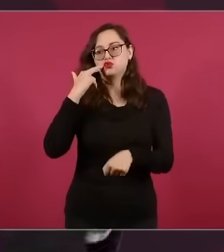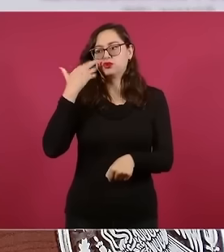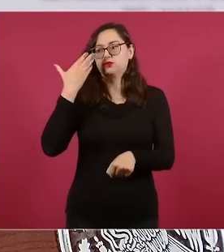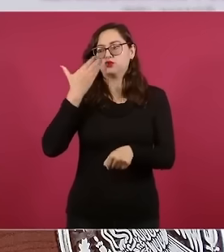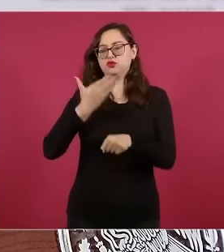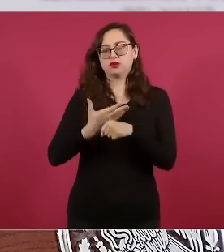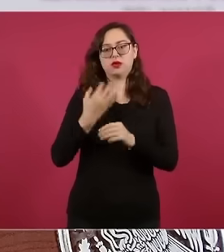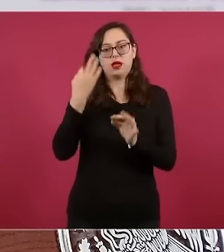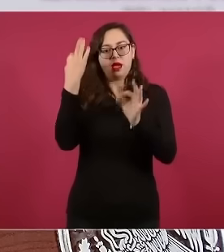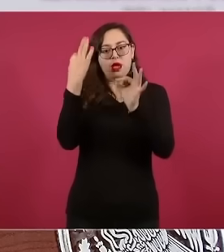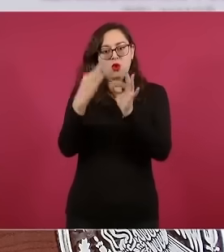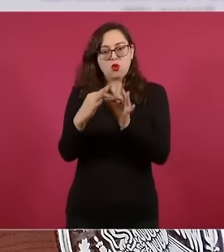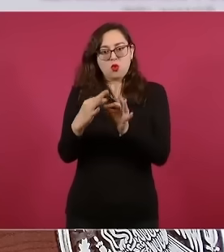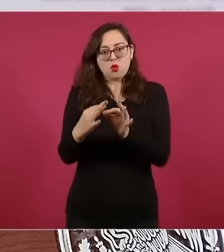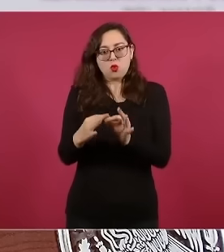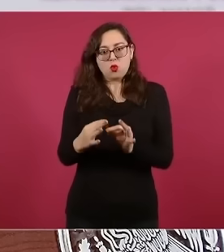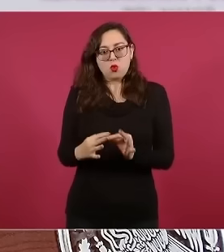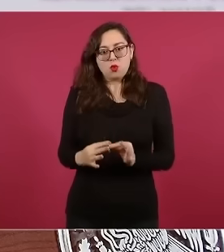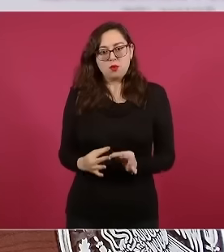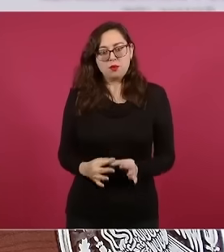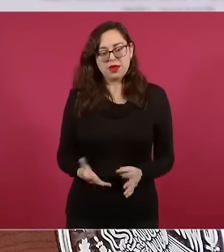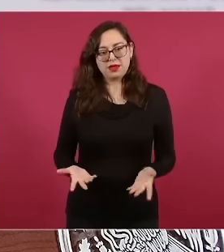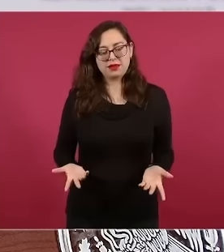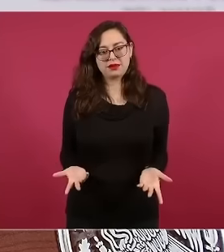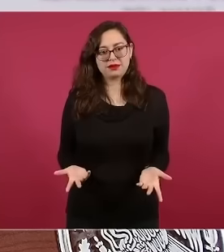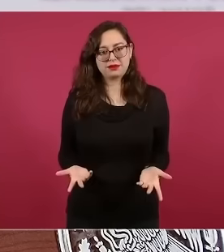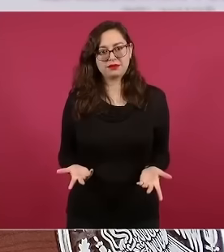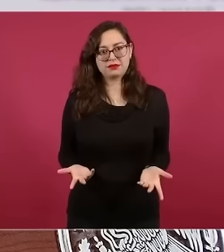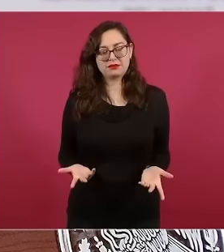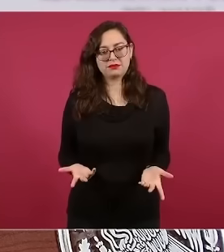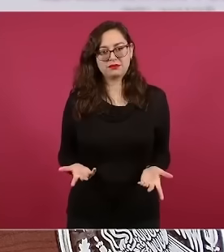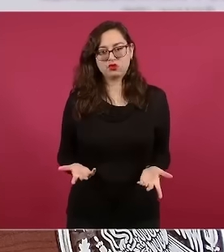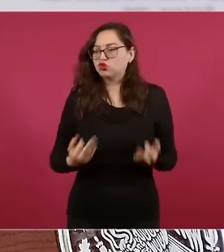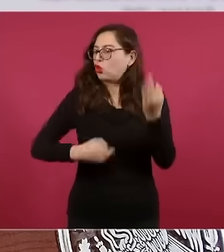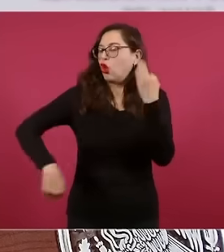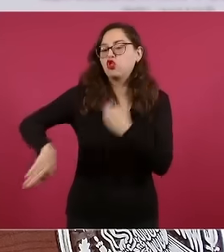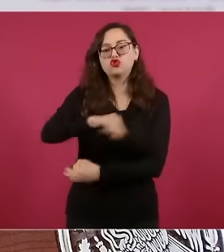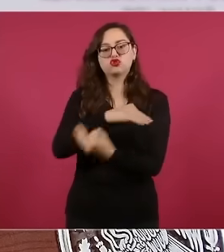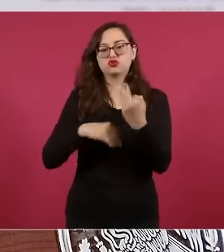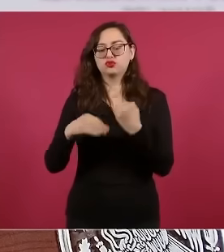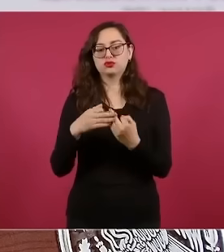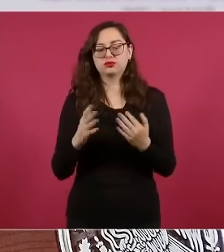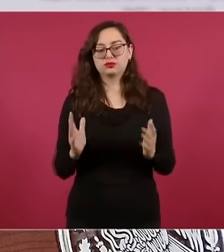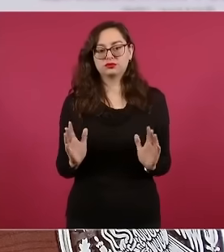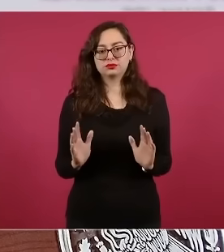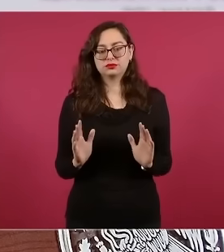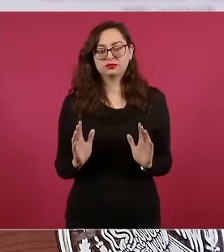responsable ante la vida.